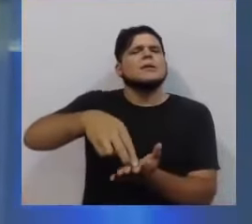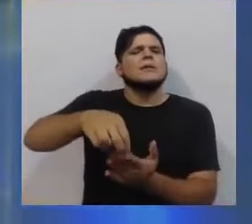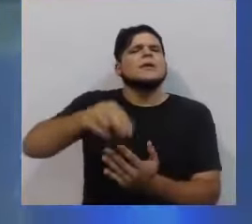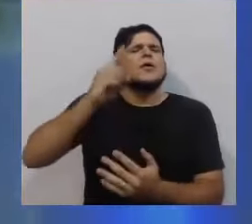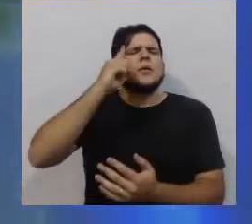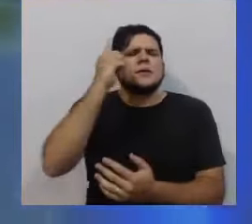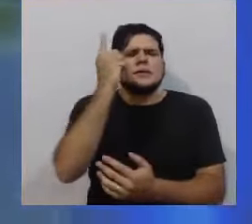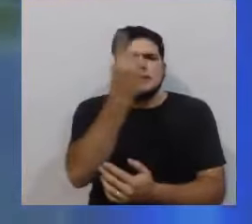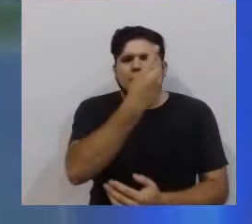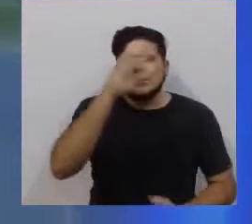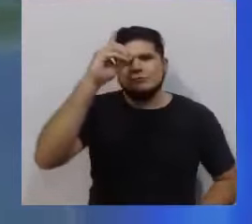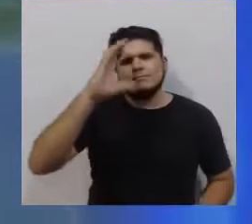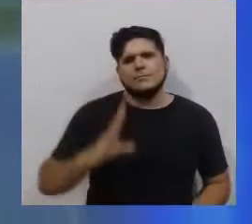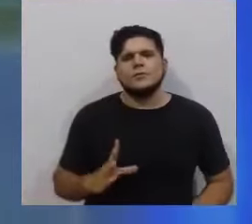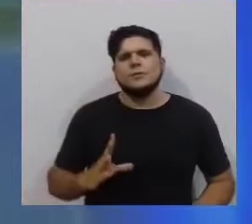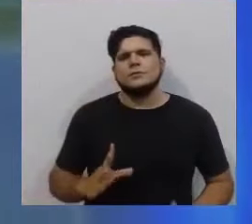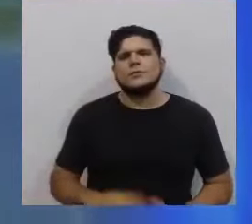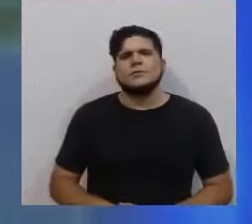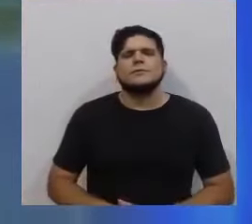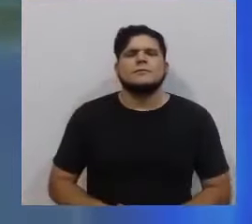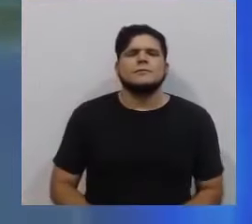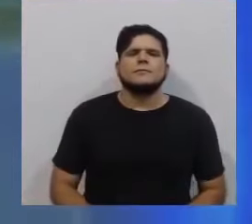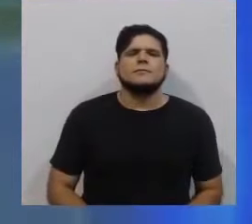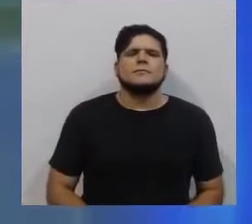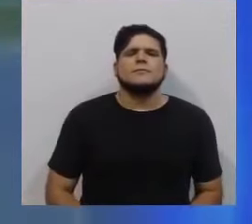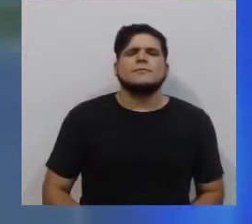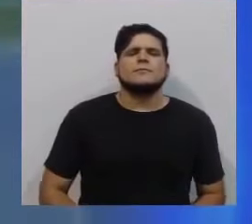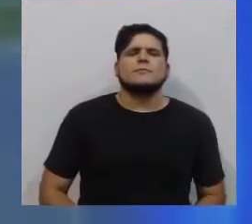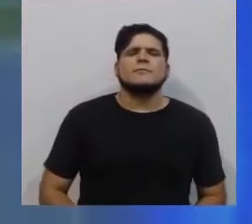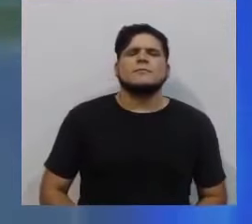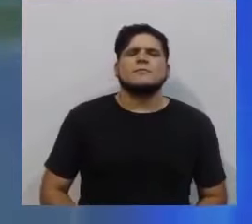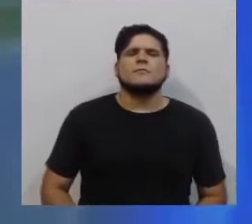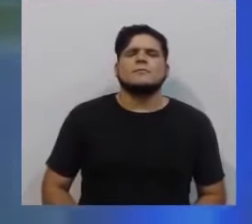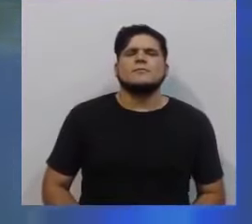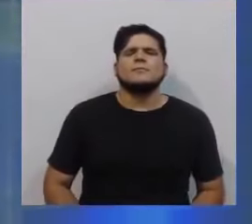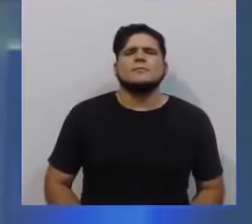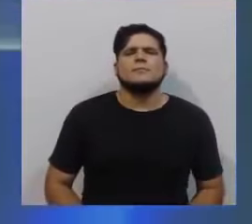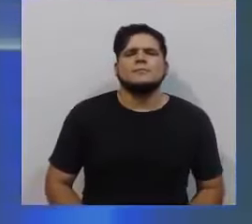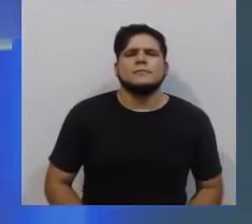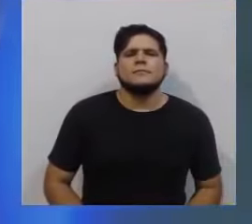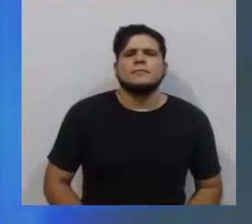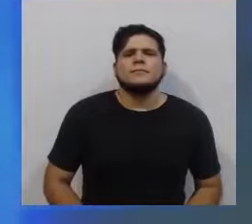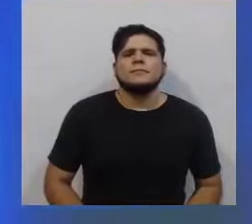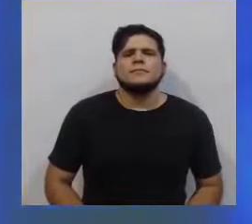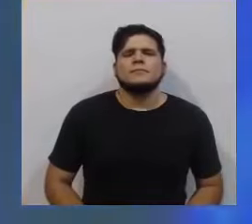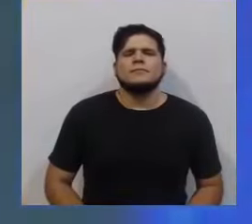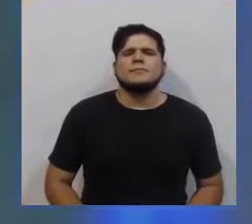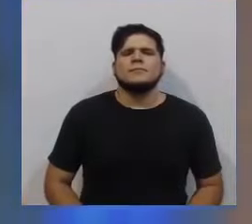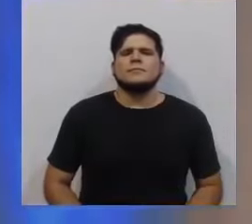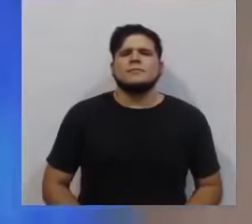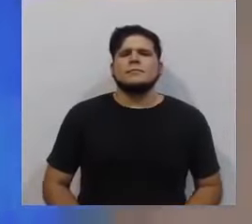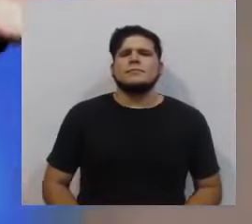si usted es sabio cultiva permite que su mente también se una mente espiritual